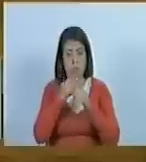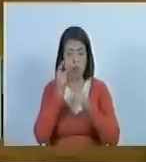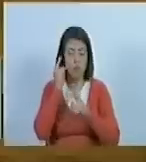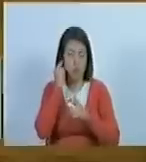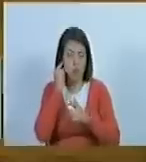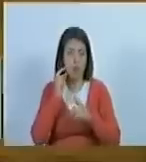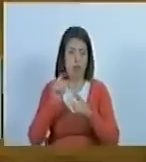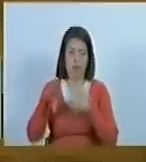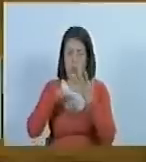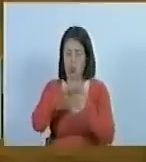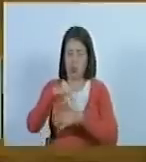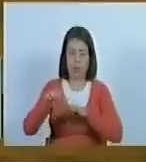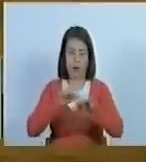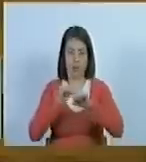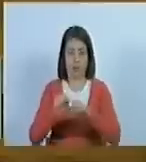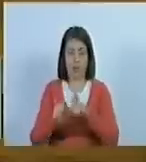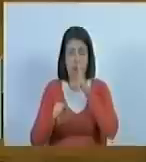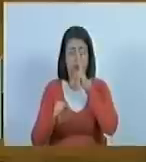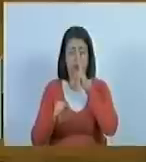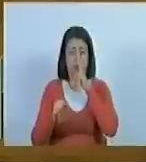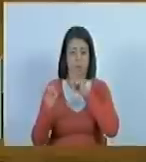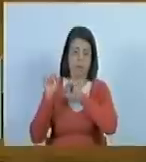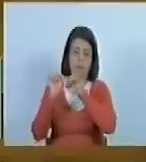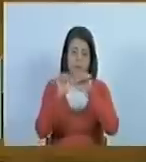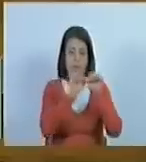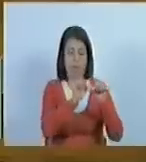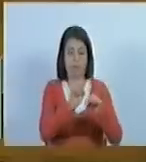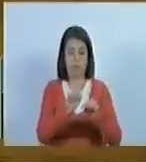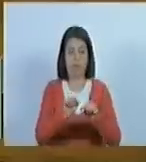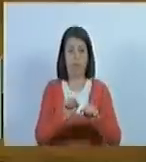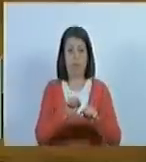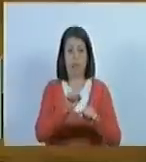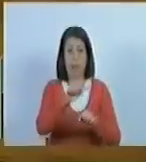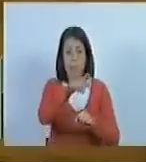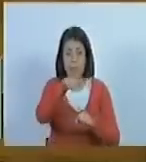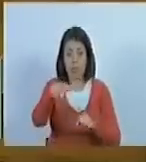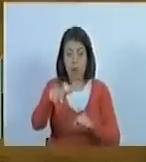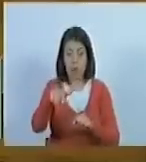criminales, a condenar la quema de gente